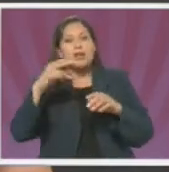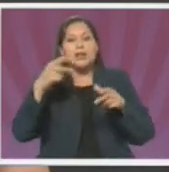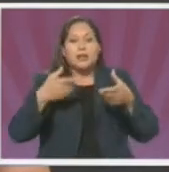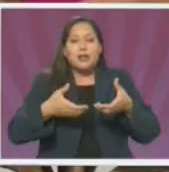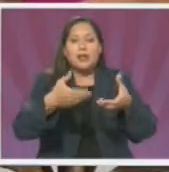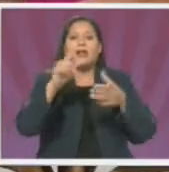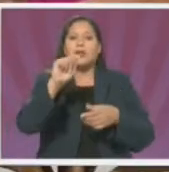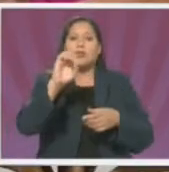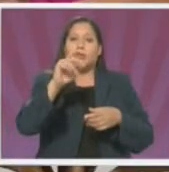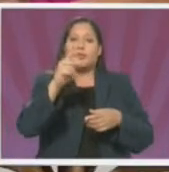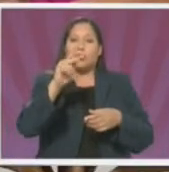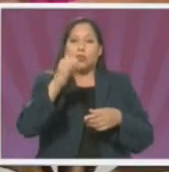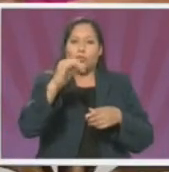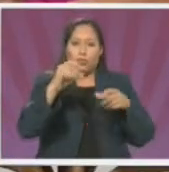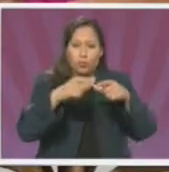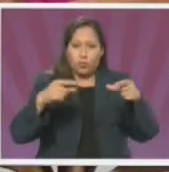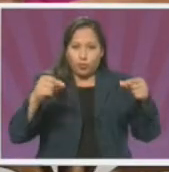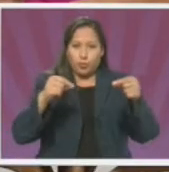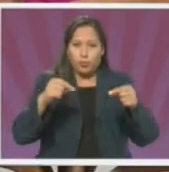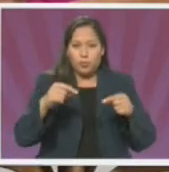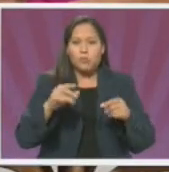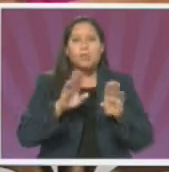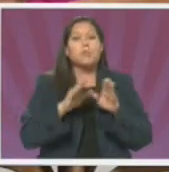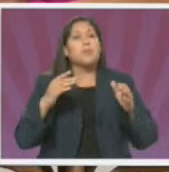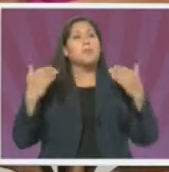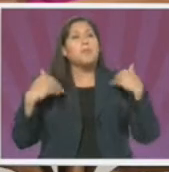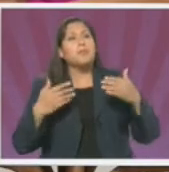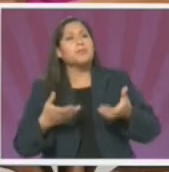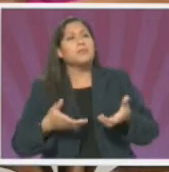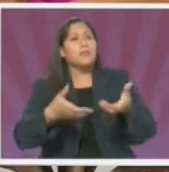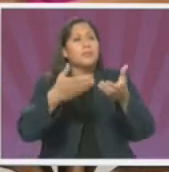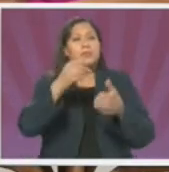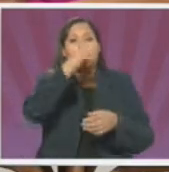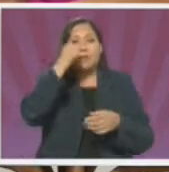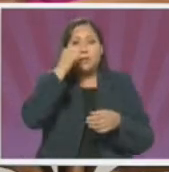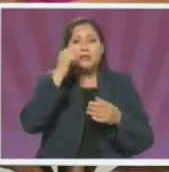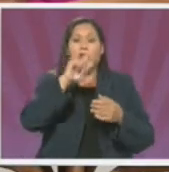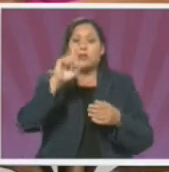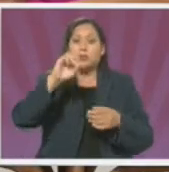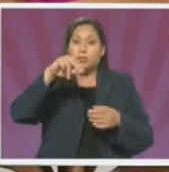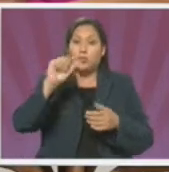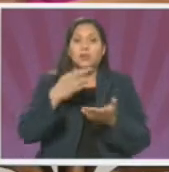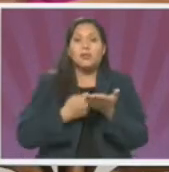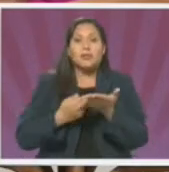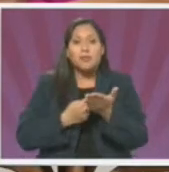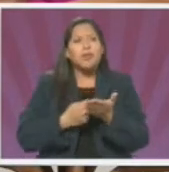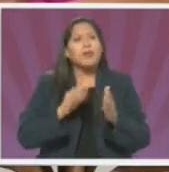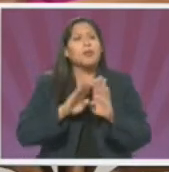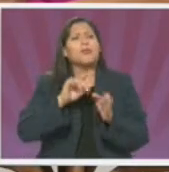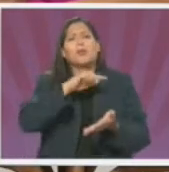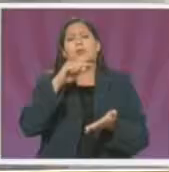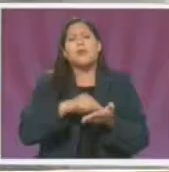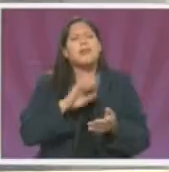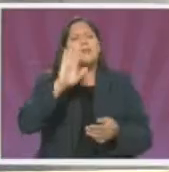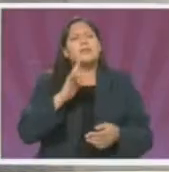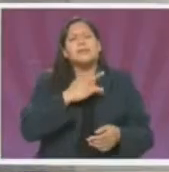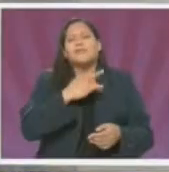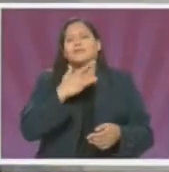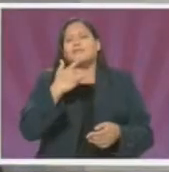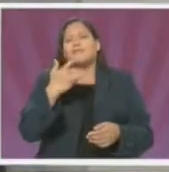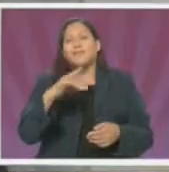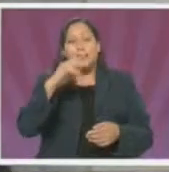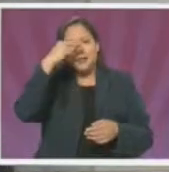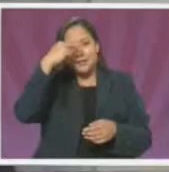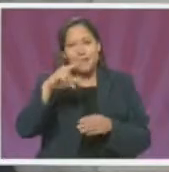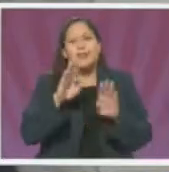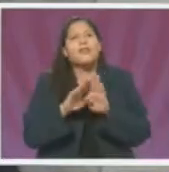la calle de Tokio. Un paseo por la colonia Juárez y por la zona rosa es remitirnos a épocas muy románticas de